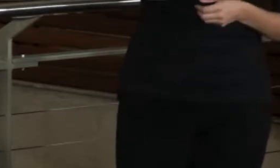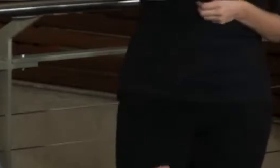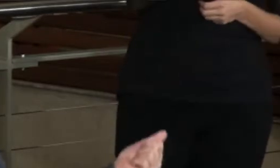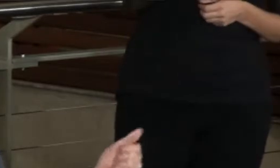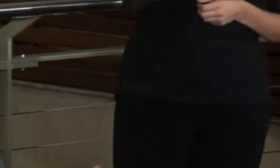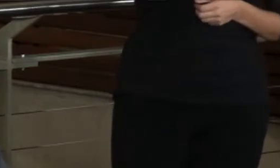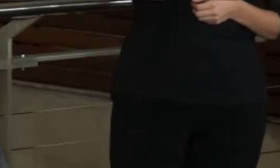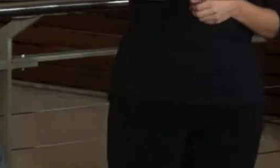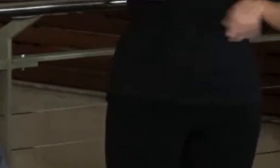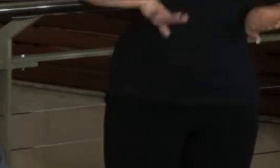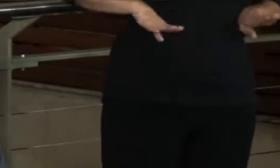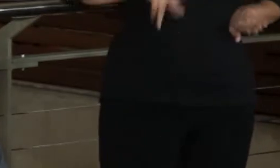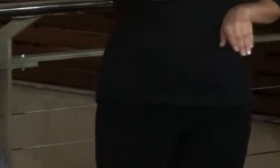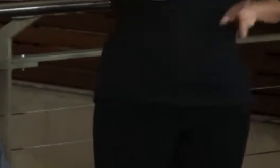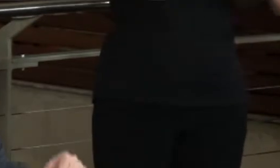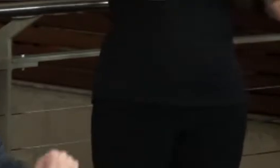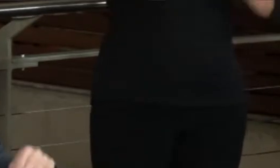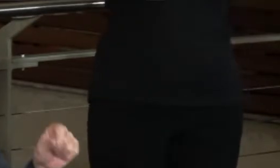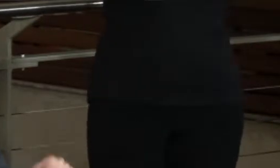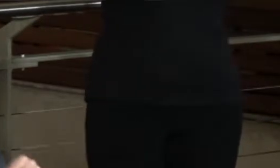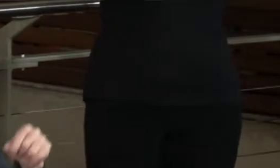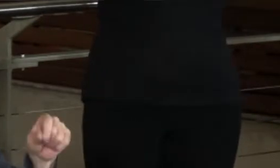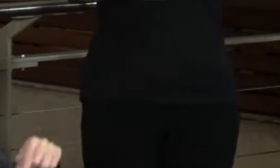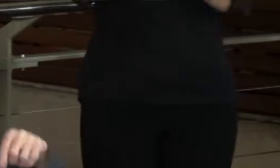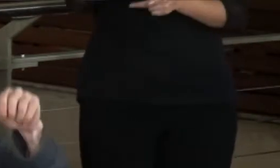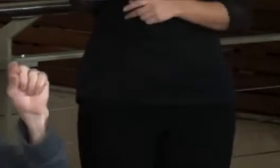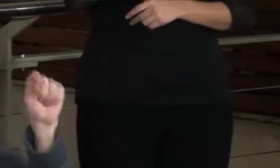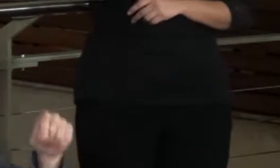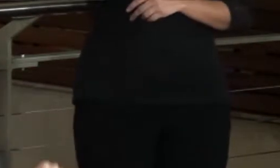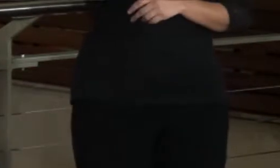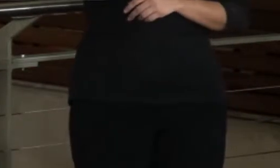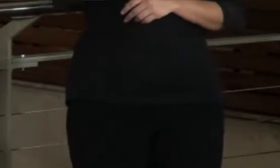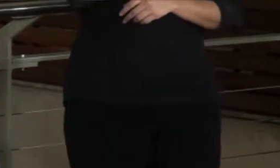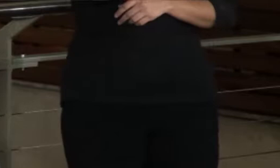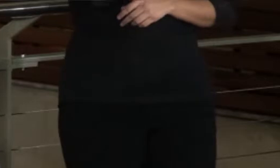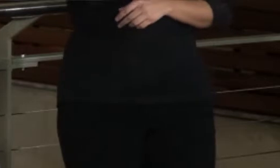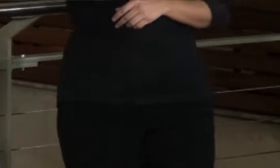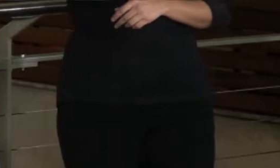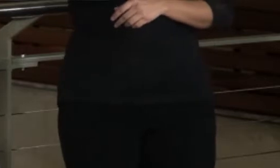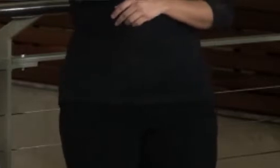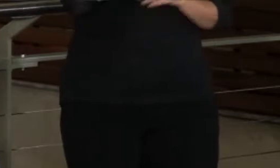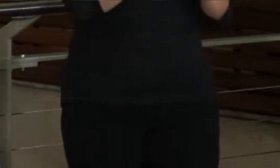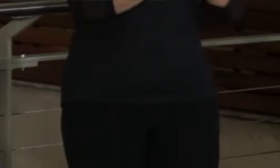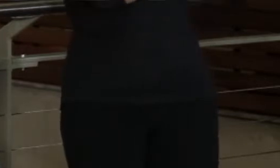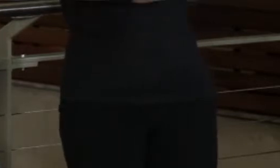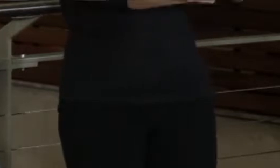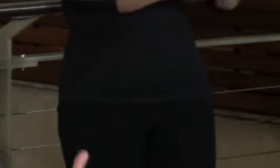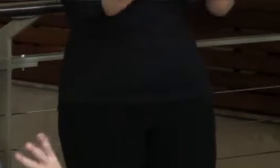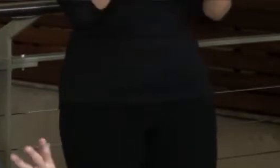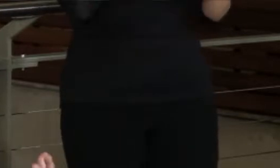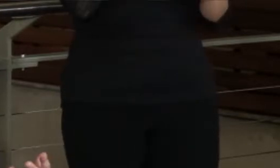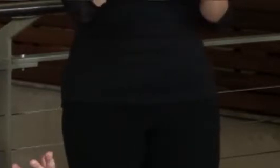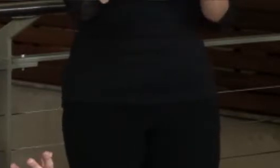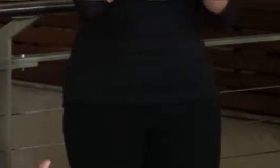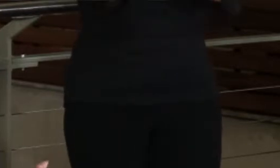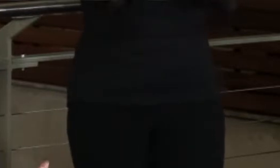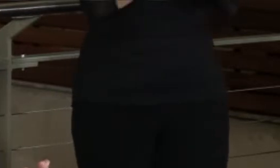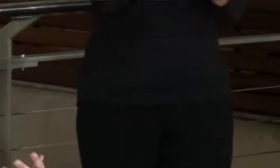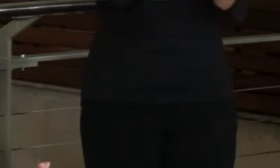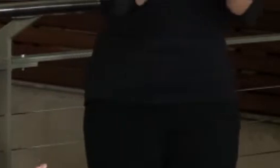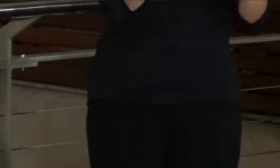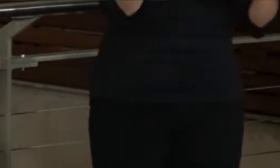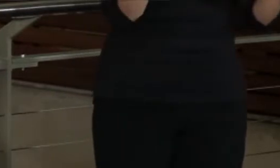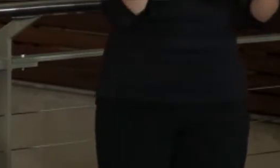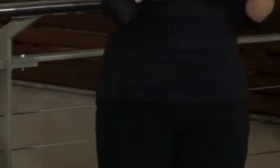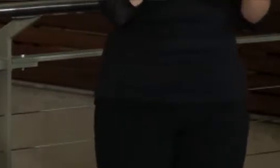hoy le estaba enseñando justamente alejandra un dibujito muy muy simple porque una cosa que yo no